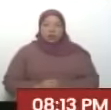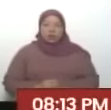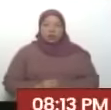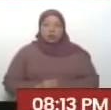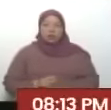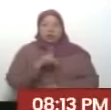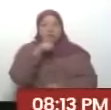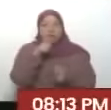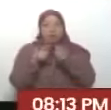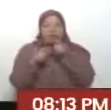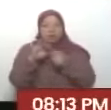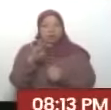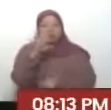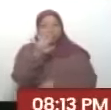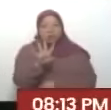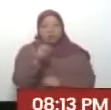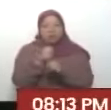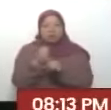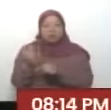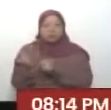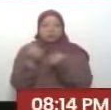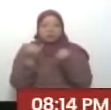La pregunta número 4.